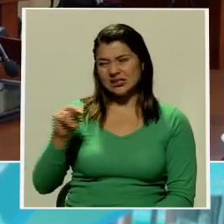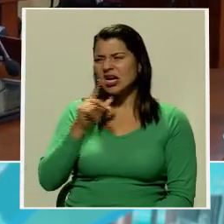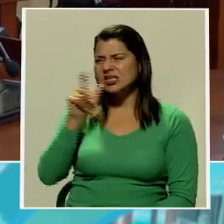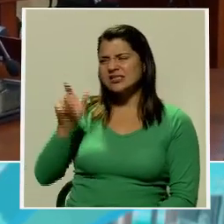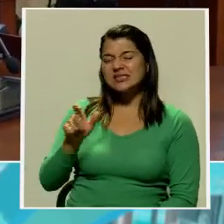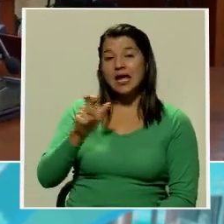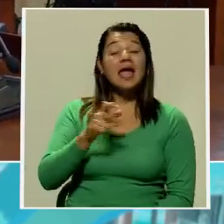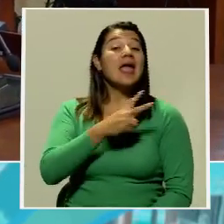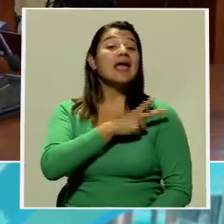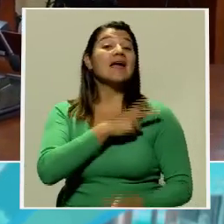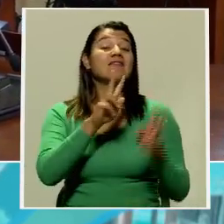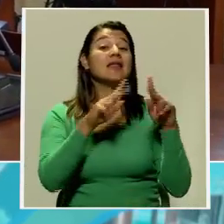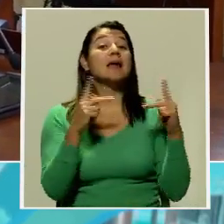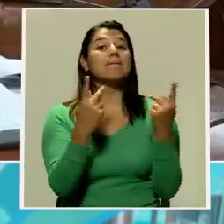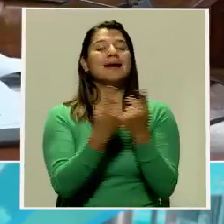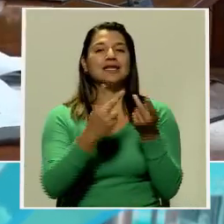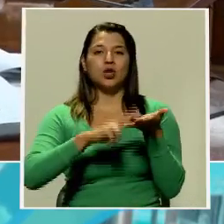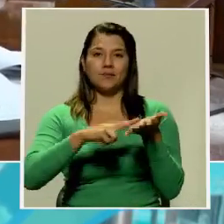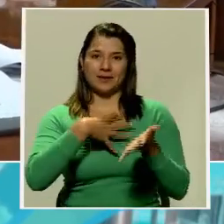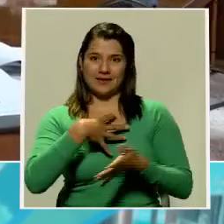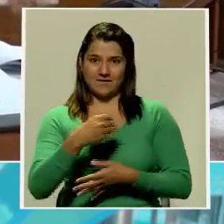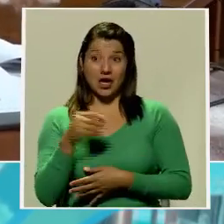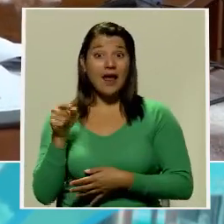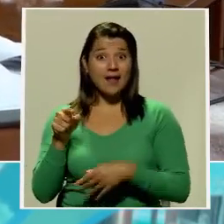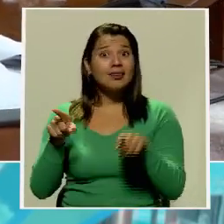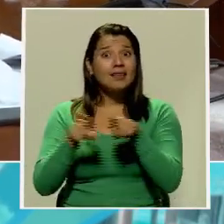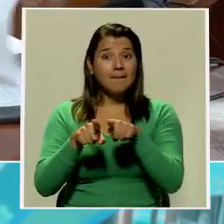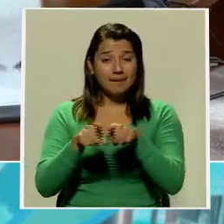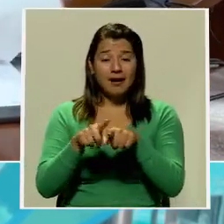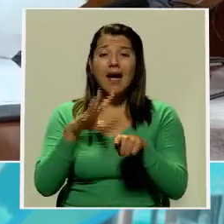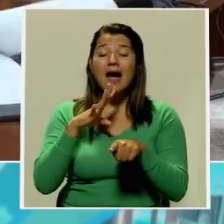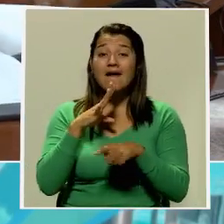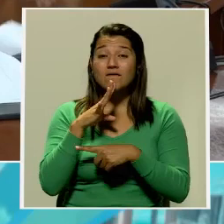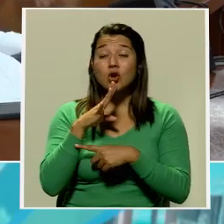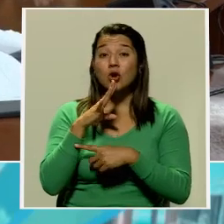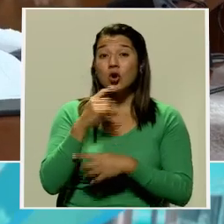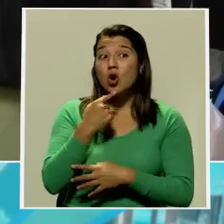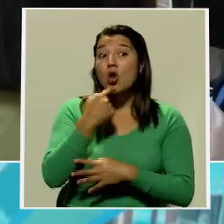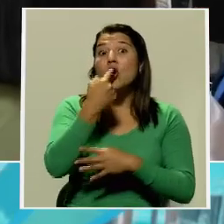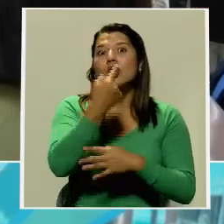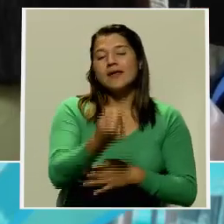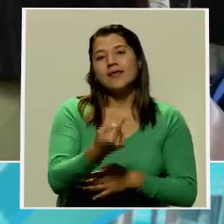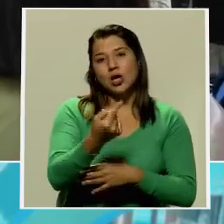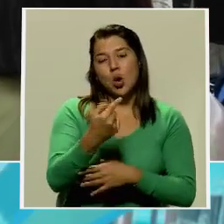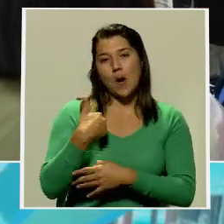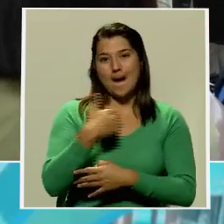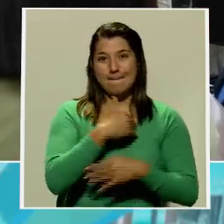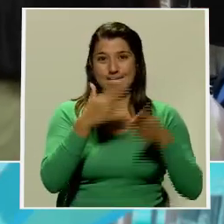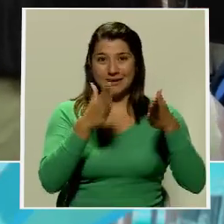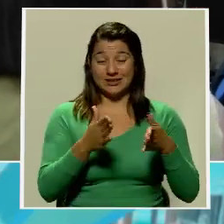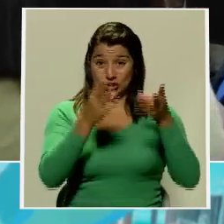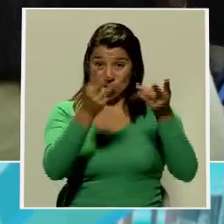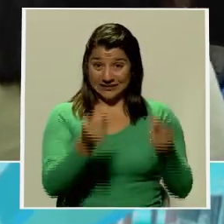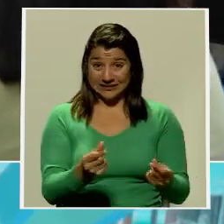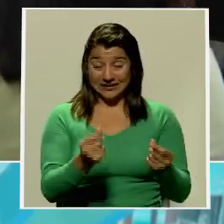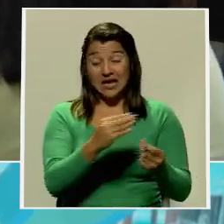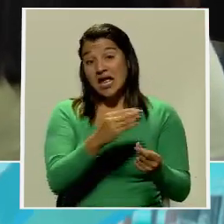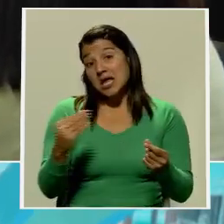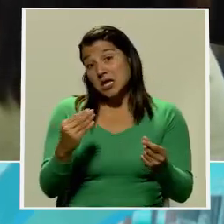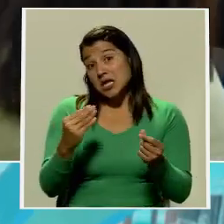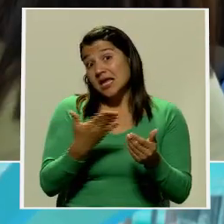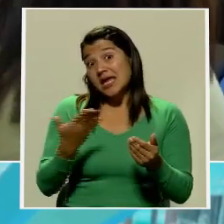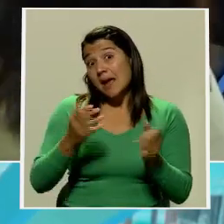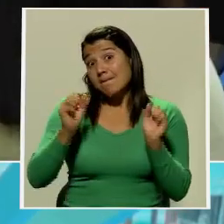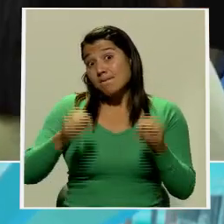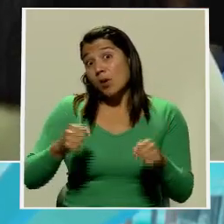Nacional, también hizo referencia a lo que decía en este momento don Elian Villegas y lo que podía suceder